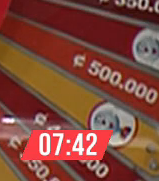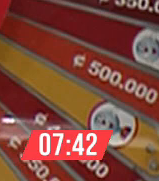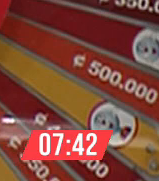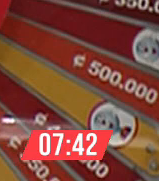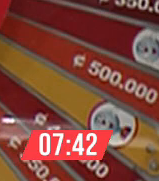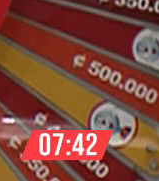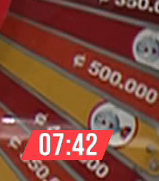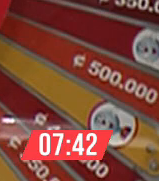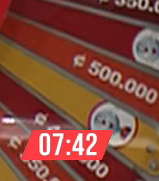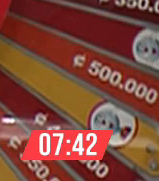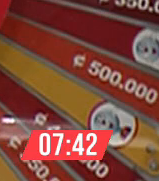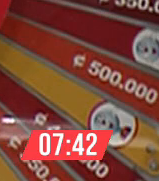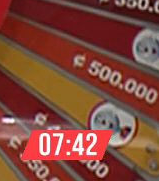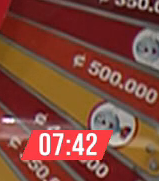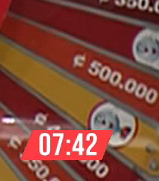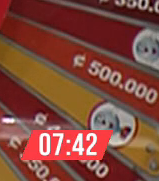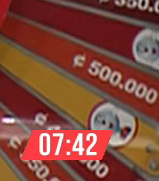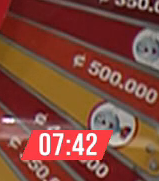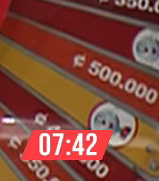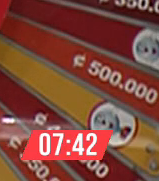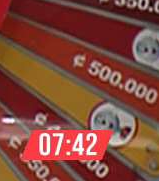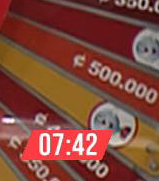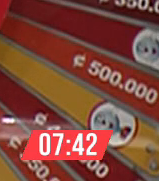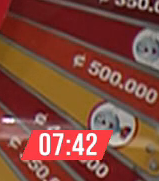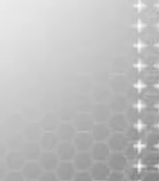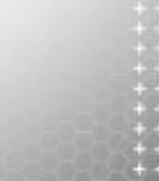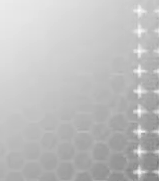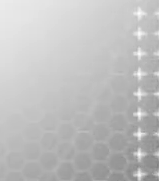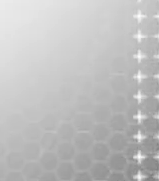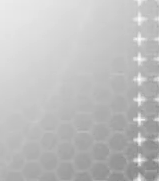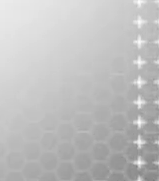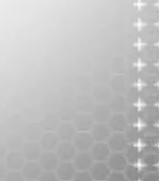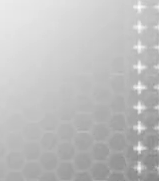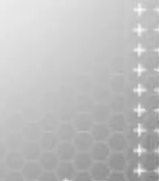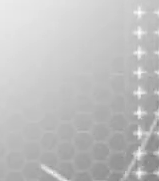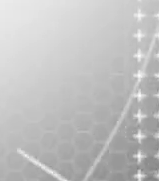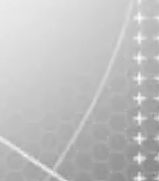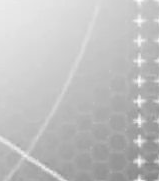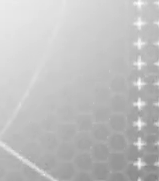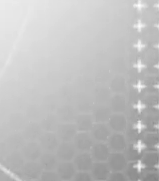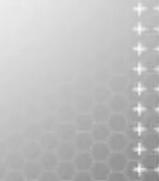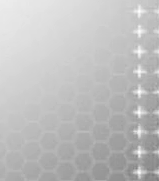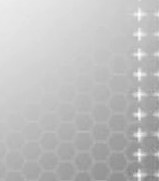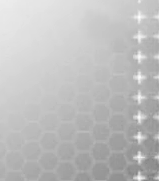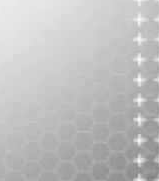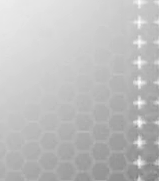viernes 7:30 de la noche aquí en el auditorio de la Junta de Protección Social por 3 cosas.